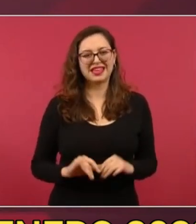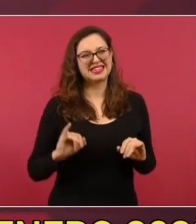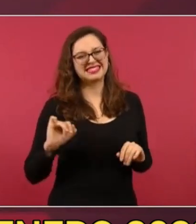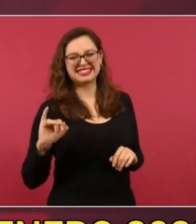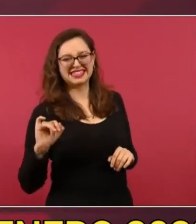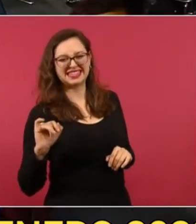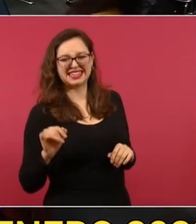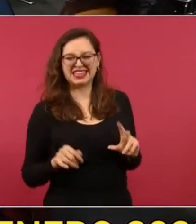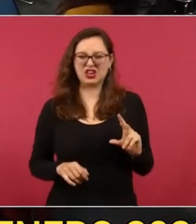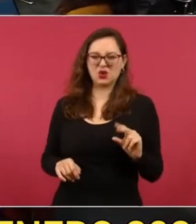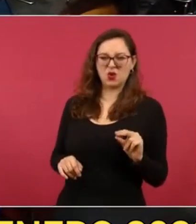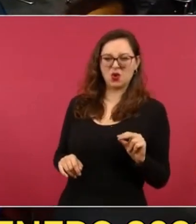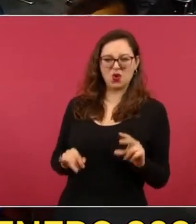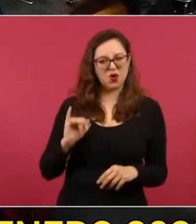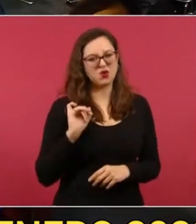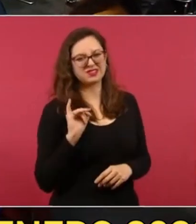¿Ah?